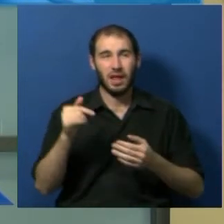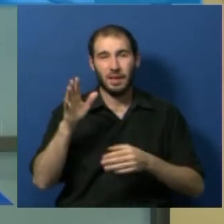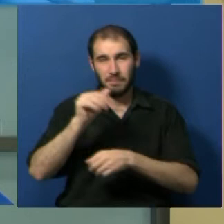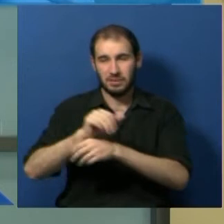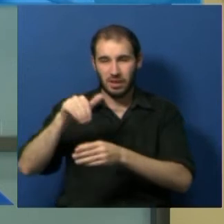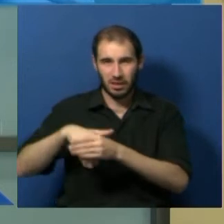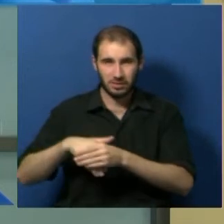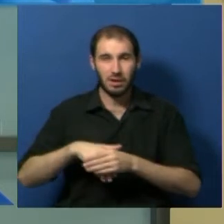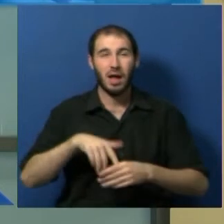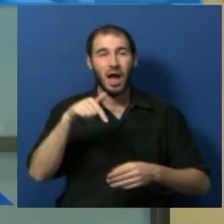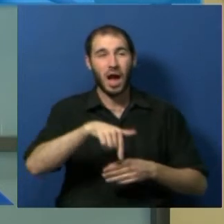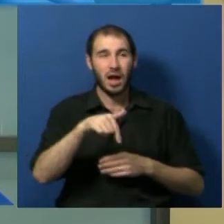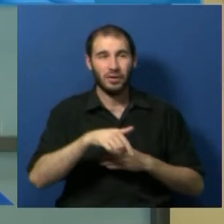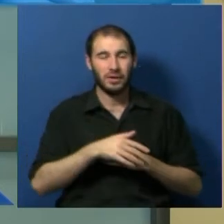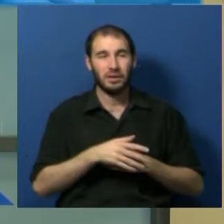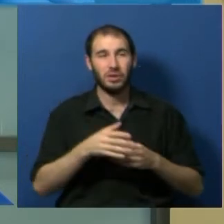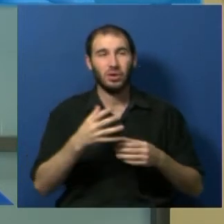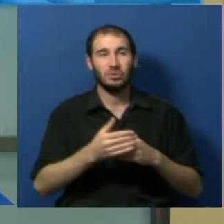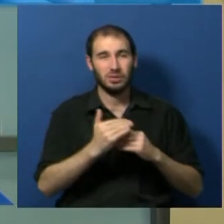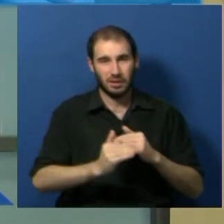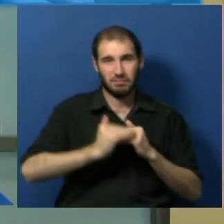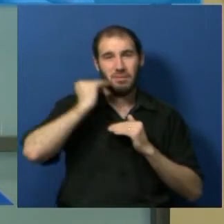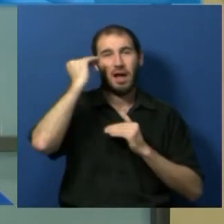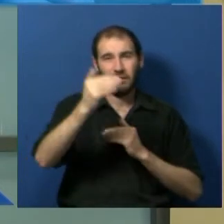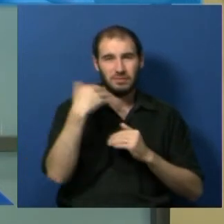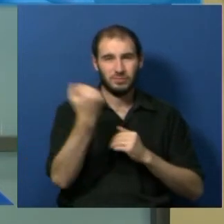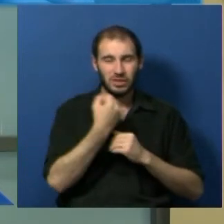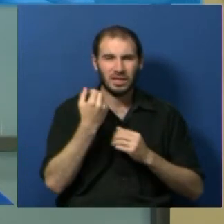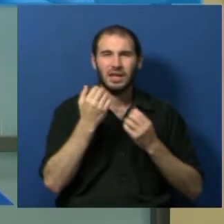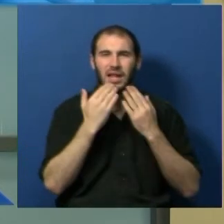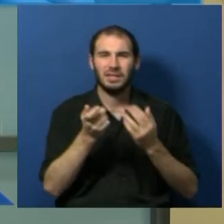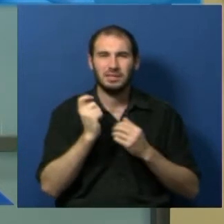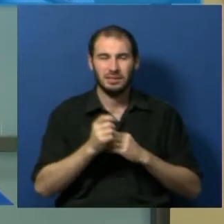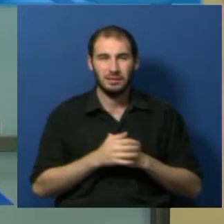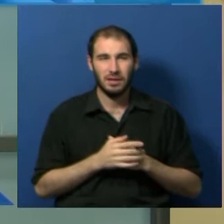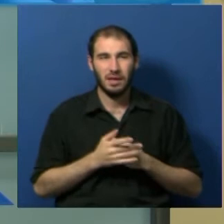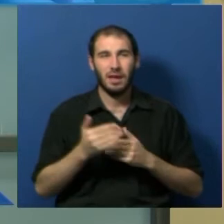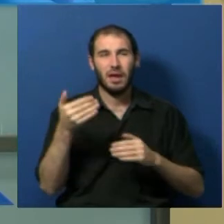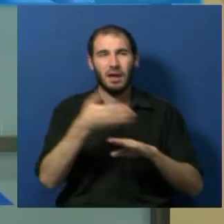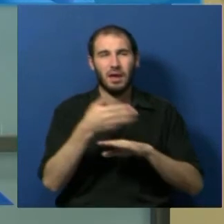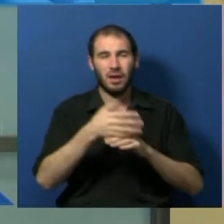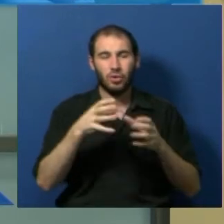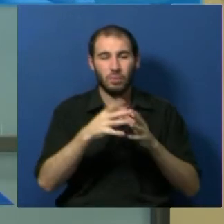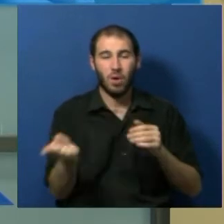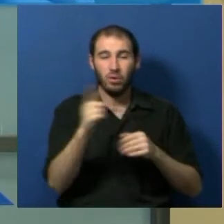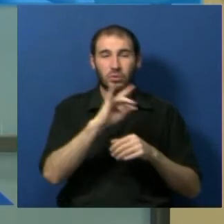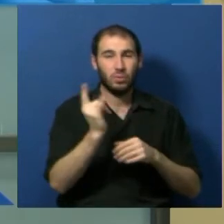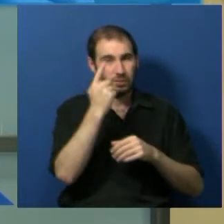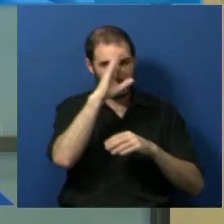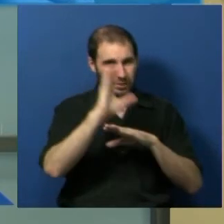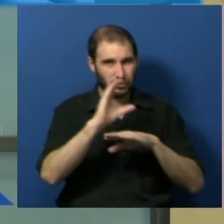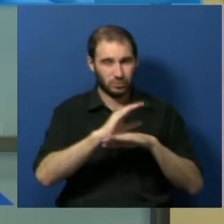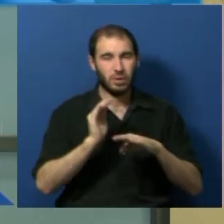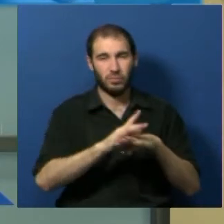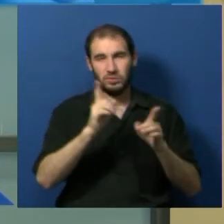Penitenciario, ahora ha logrado un escalón muy superador gracias a la participación de otro ente que es la Universidad Nacional de